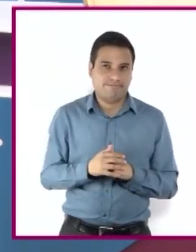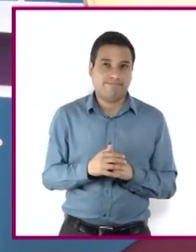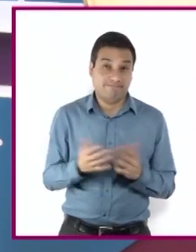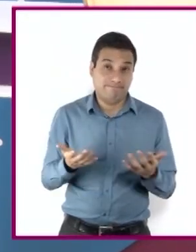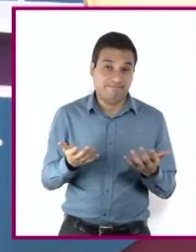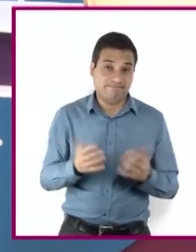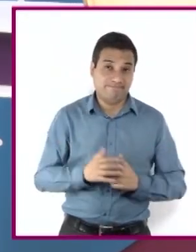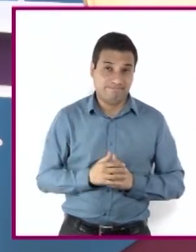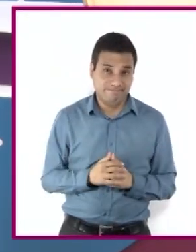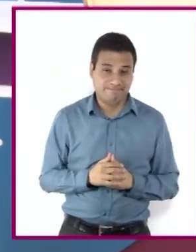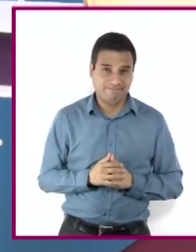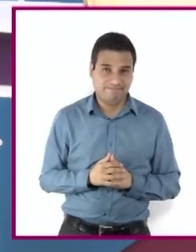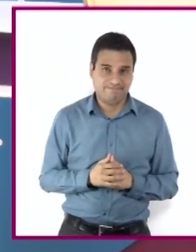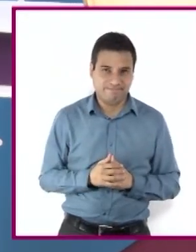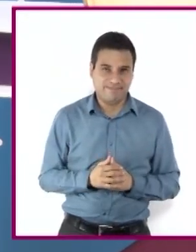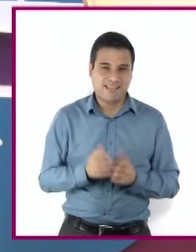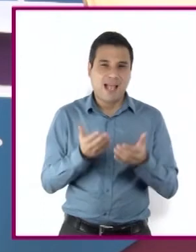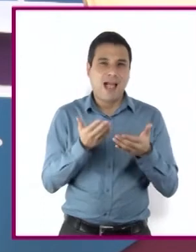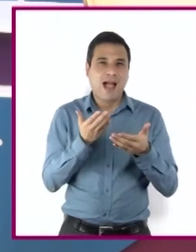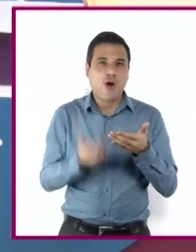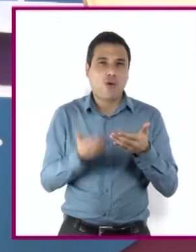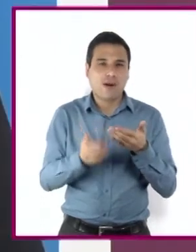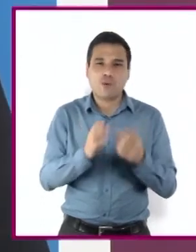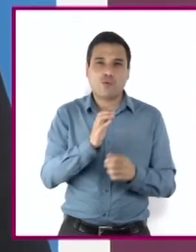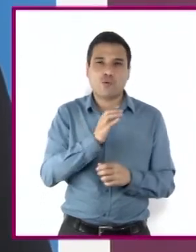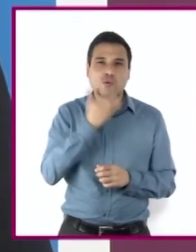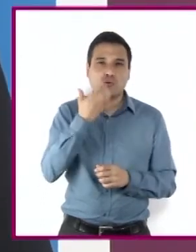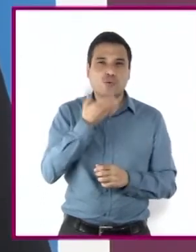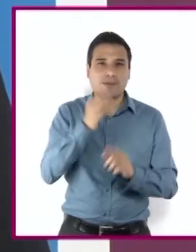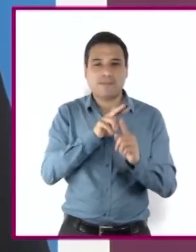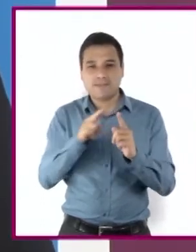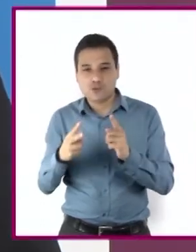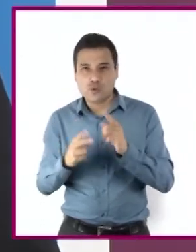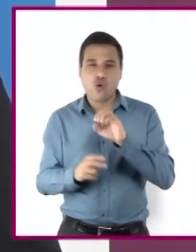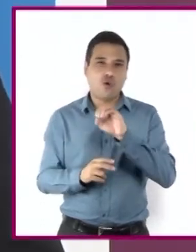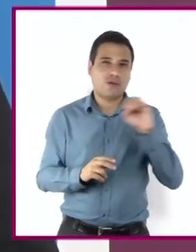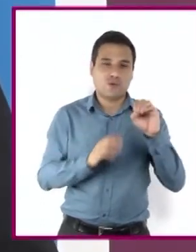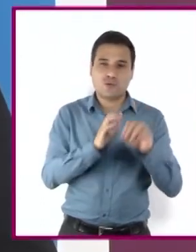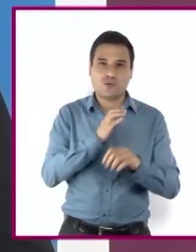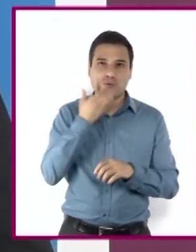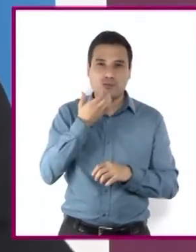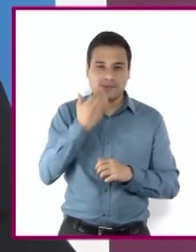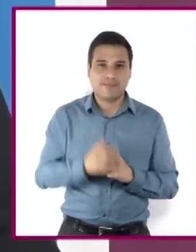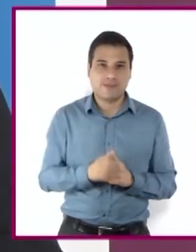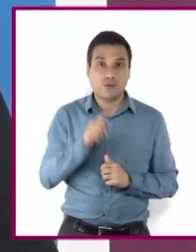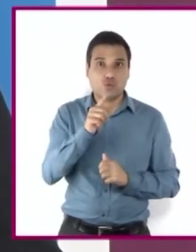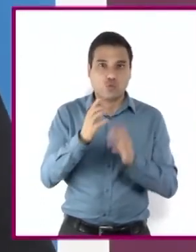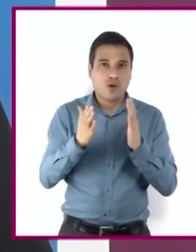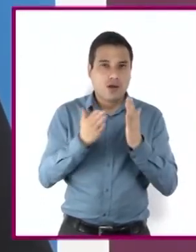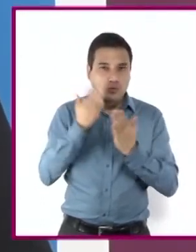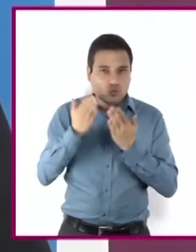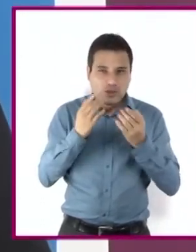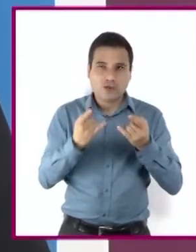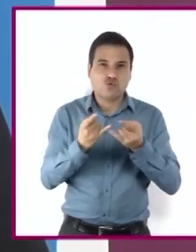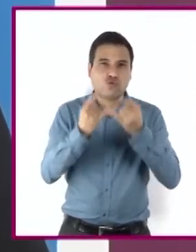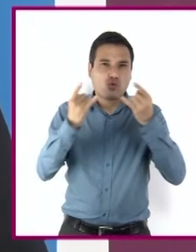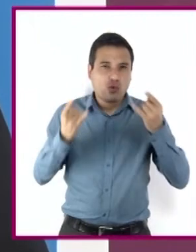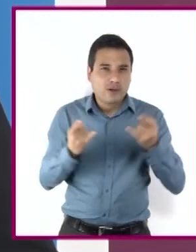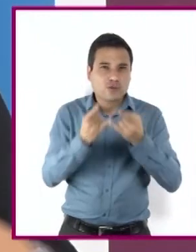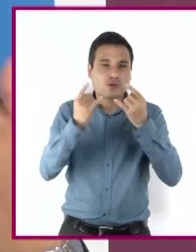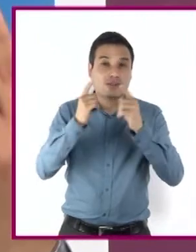occidental, que es la que predomina en la actualidad. Por lo que el estudio de los mitos y leyendas nos